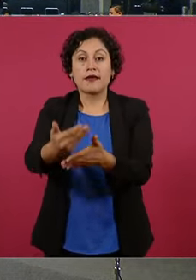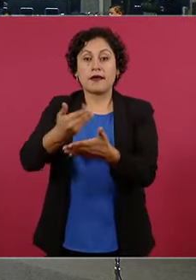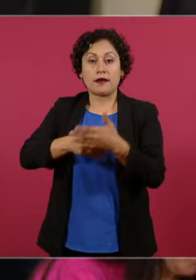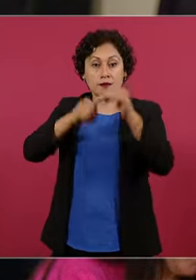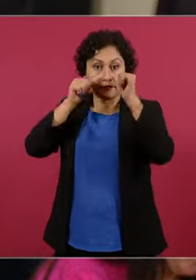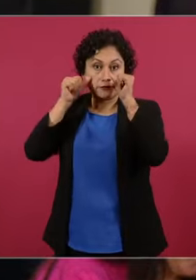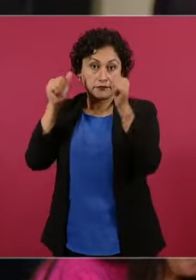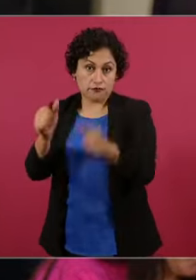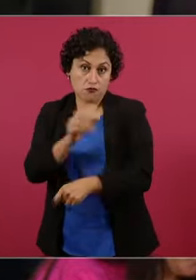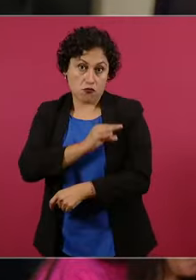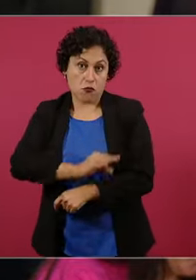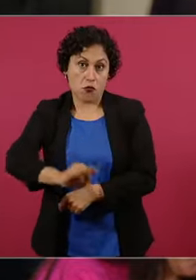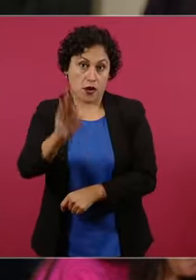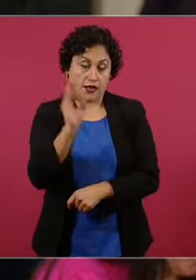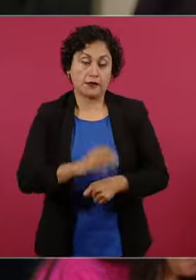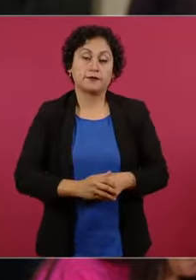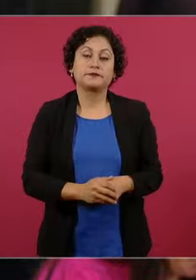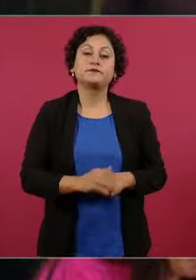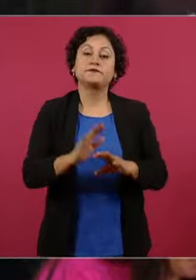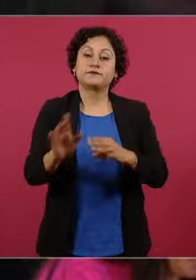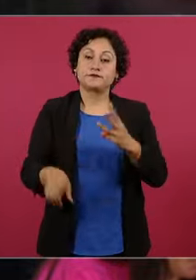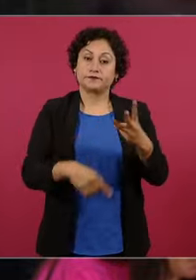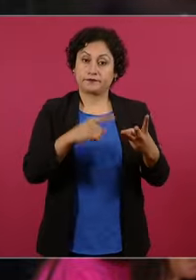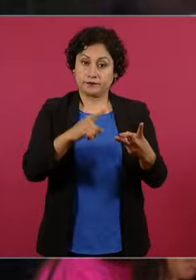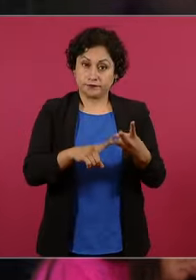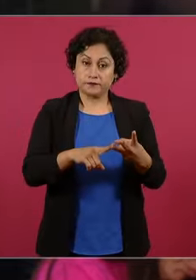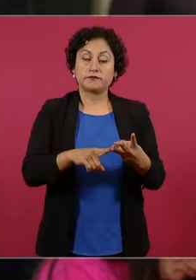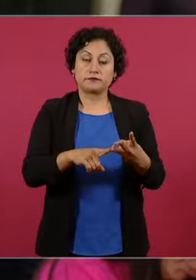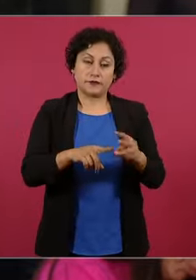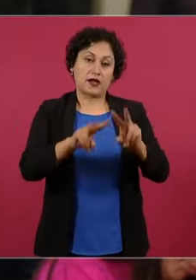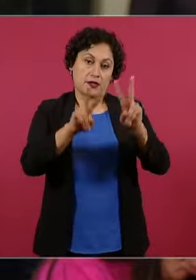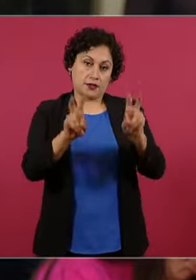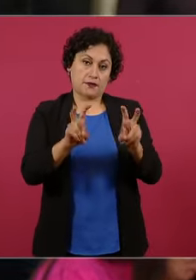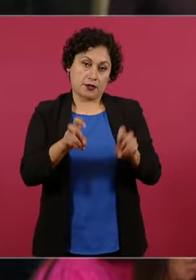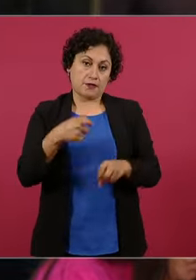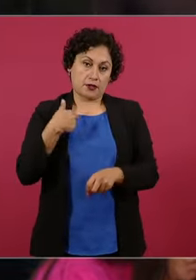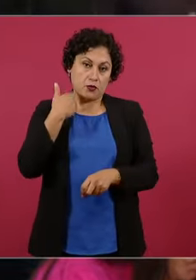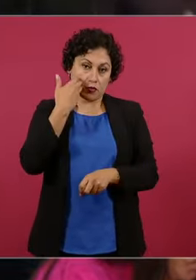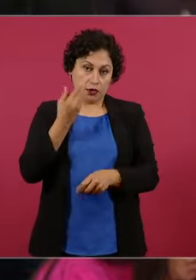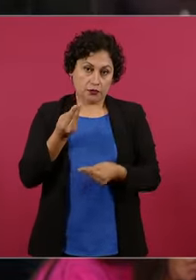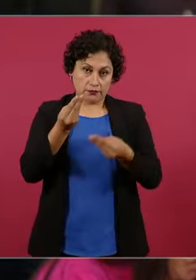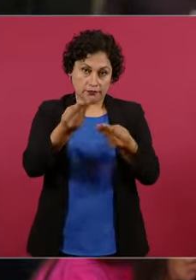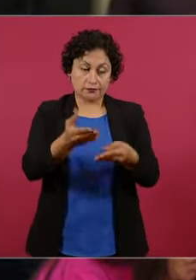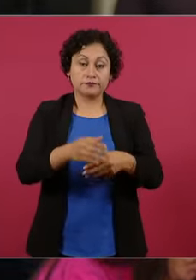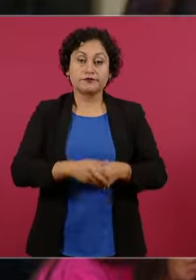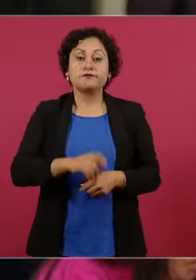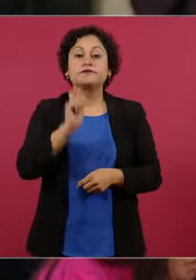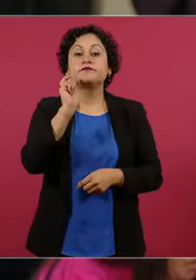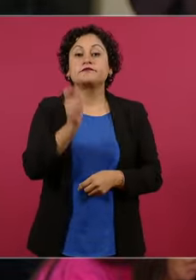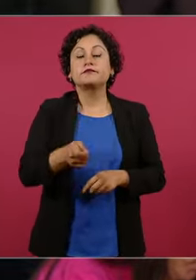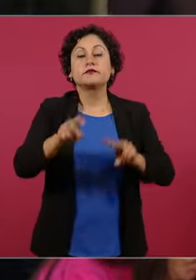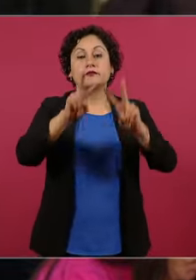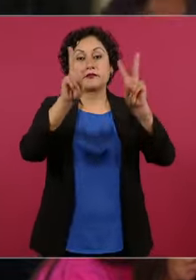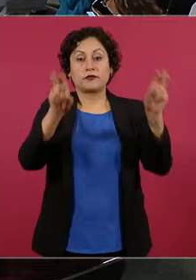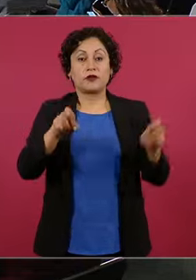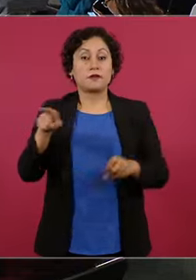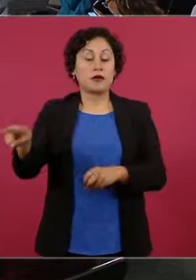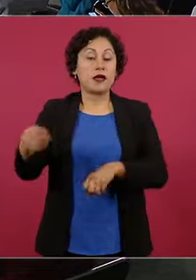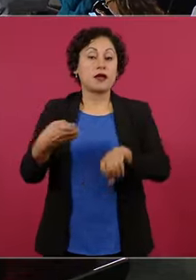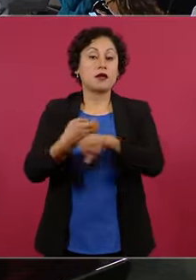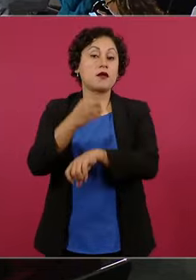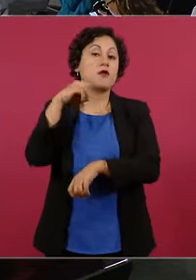lo último, señor presidente, de estos temas que quiero subrayar, es que las cajas de ahorro en Oaxaca,